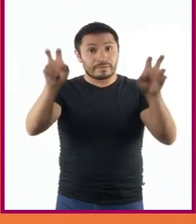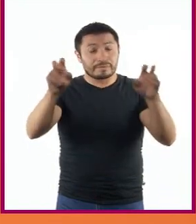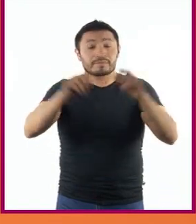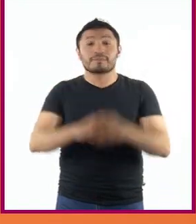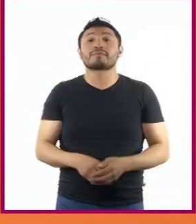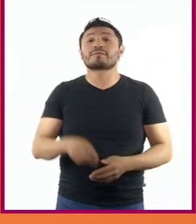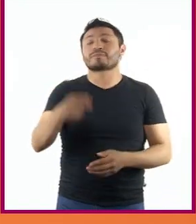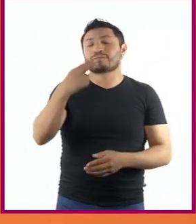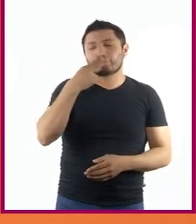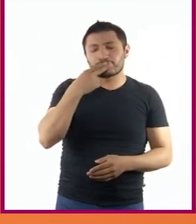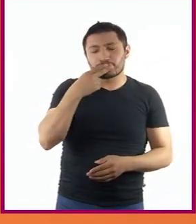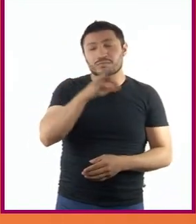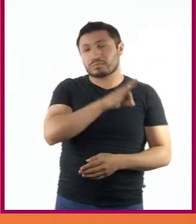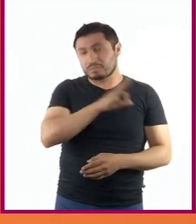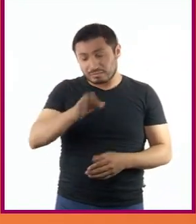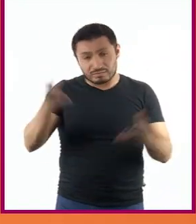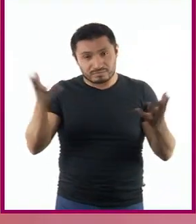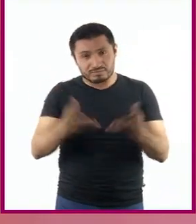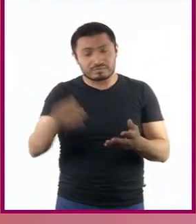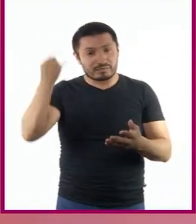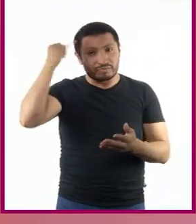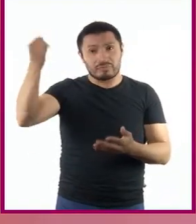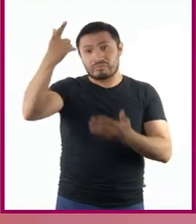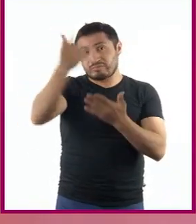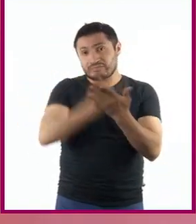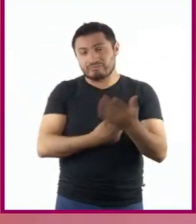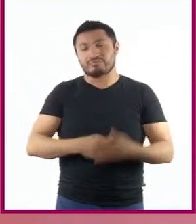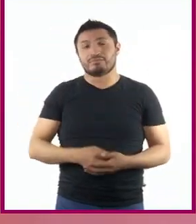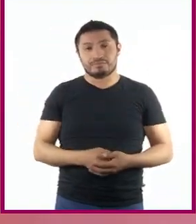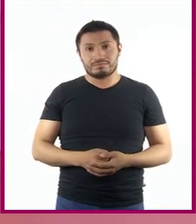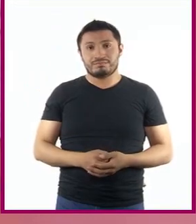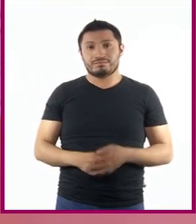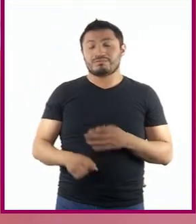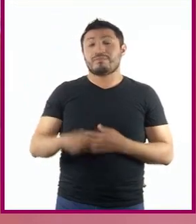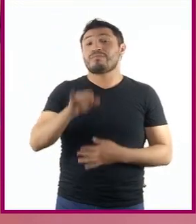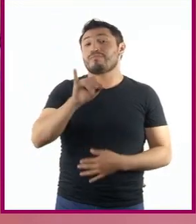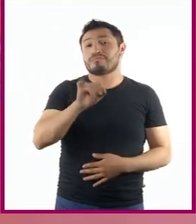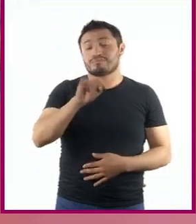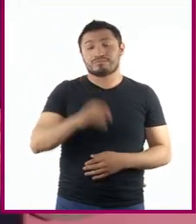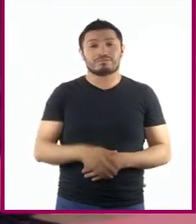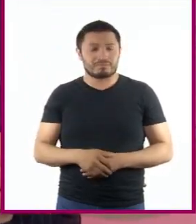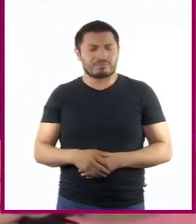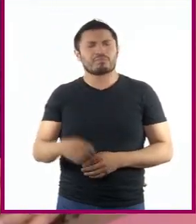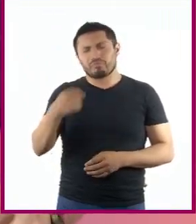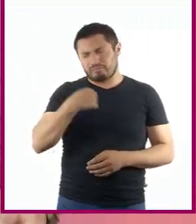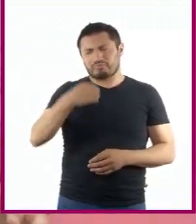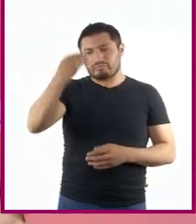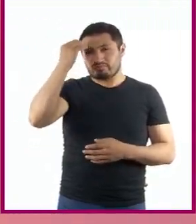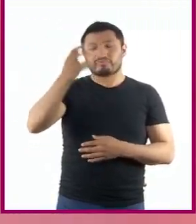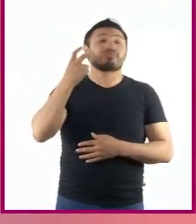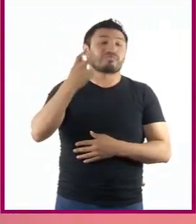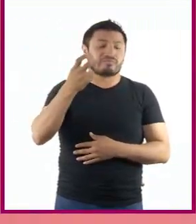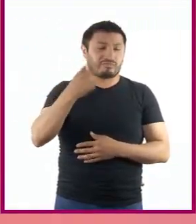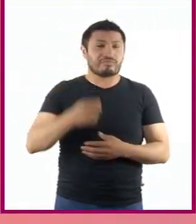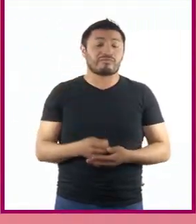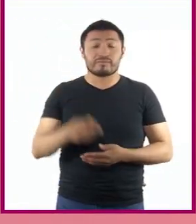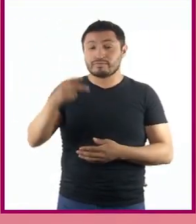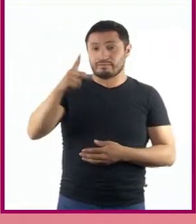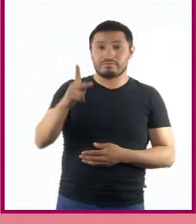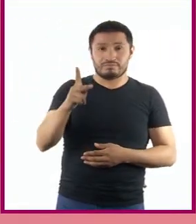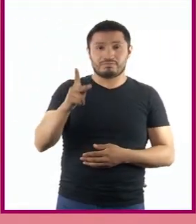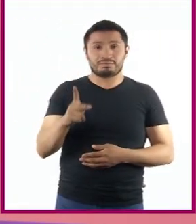ser útil realizar una lluvia de ideas. Lluvia de ideas. He escuchado acerca de esta técnica, pero